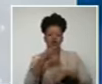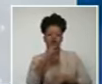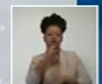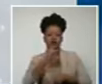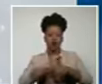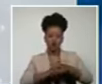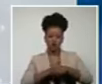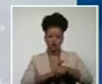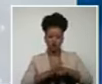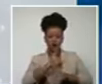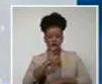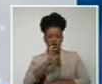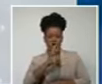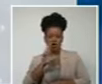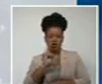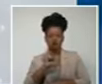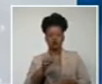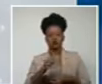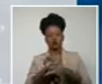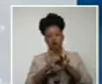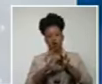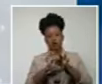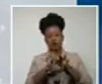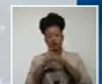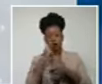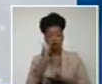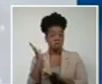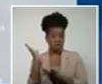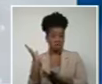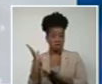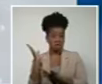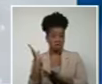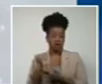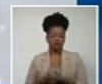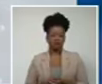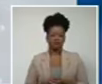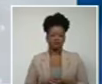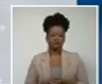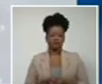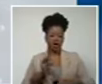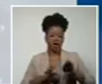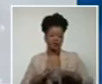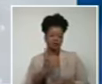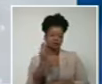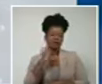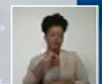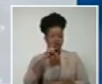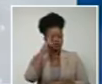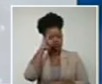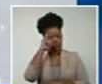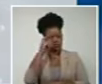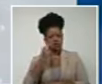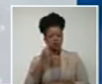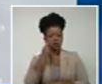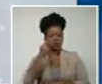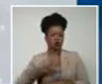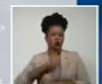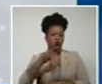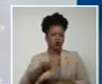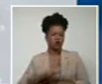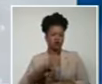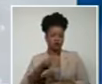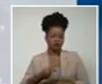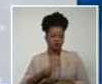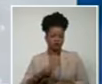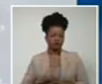y Guanabacoa. Lo digo así, aunque usted lo vea, porque hay muchas personas también que me han dicho, no, nosotros seguimos estas transmisiones por radio, y es bueno también